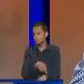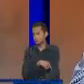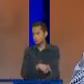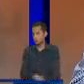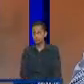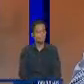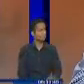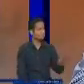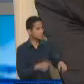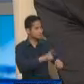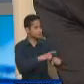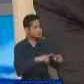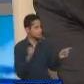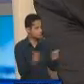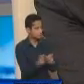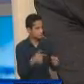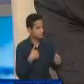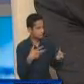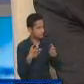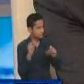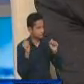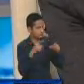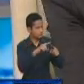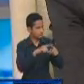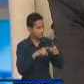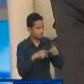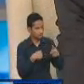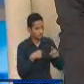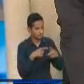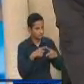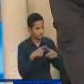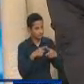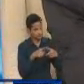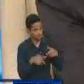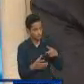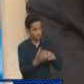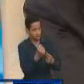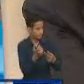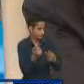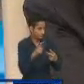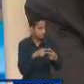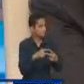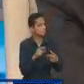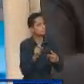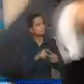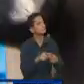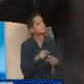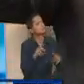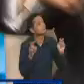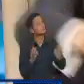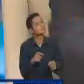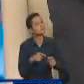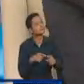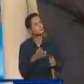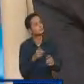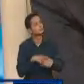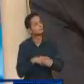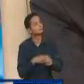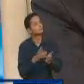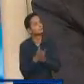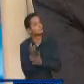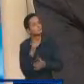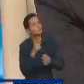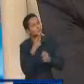me está terminando el tiempo y quiero hacerte dos preguntas. La primera, no te la voy a hacer dos en una, sino la primera. El tema es, en un horizonte de tiempo se habla de